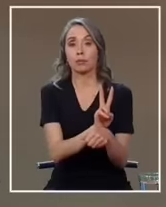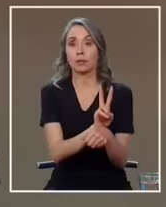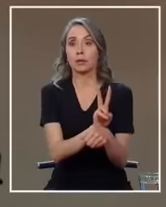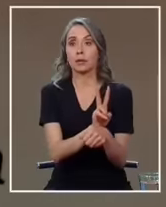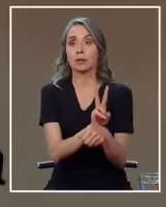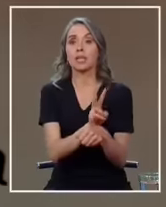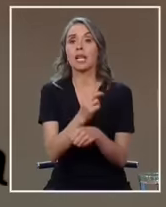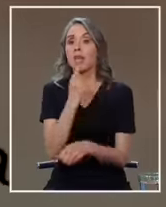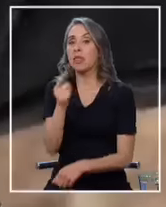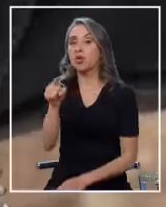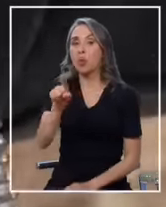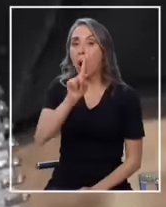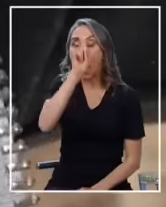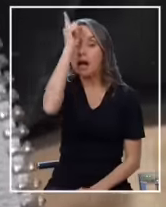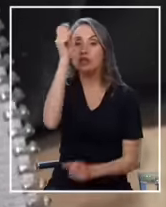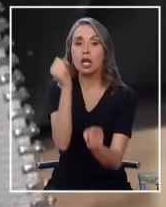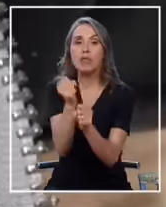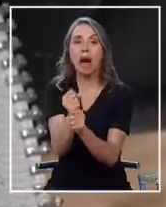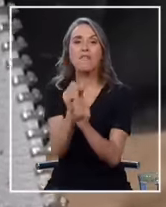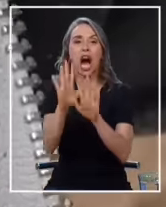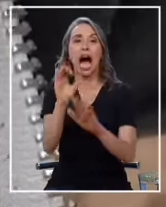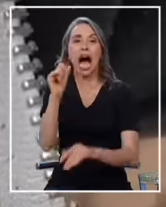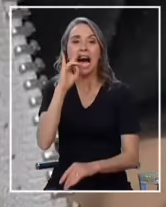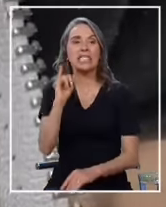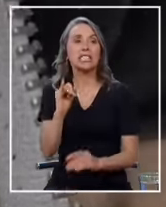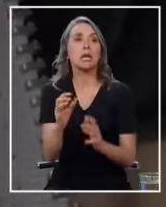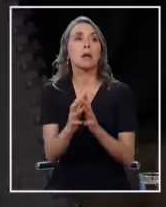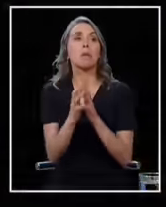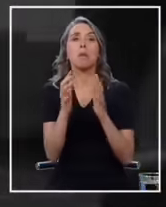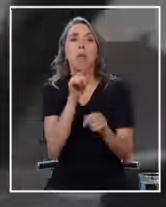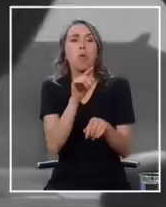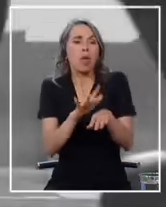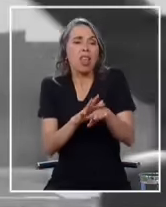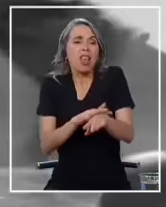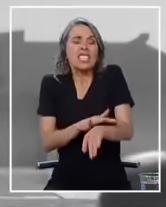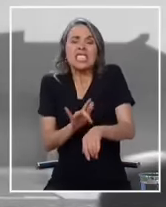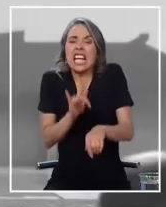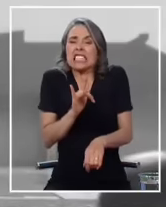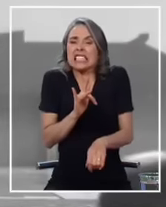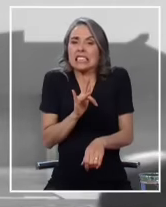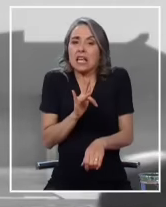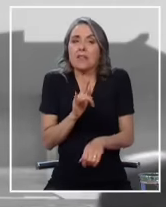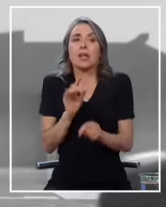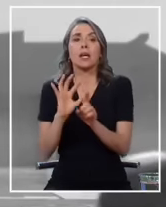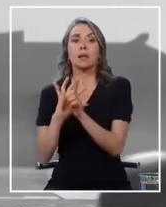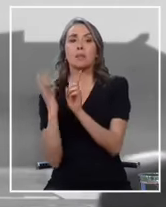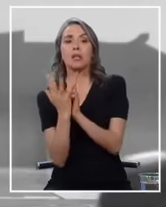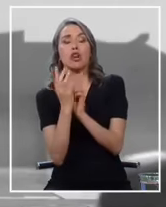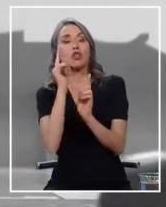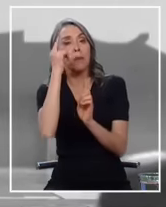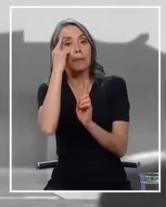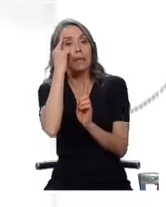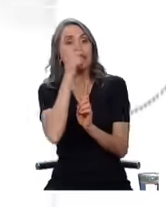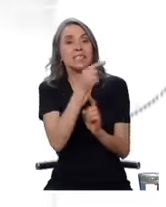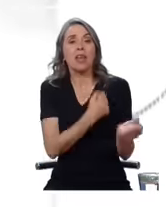Que tenía que acostumbrarse, que la pega era así, o que era demasiado sensible. Nadie en su entorno tomó en cuenta los llamados desesperados